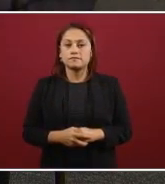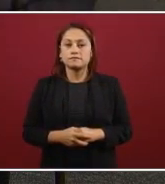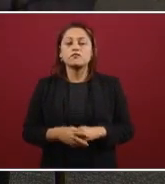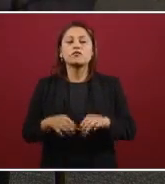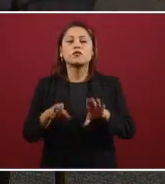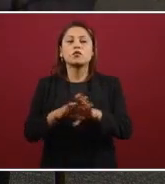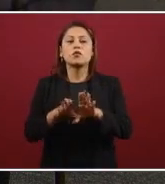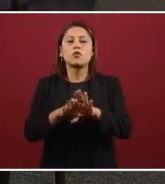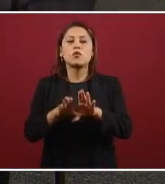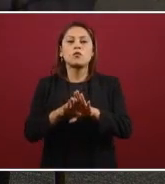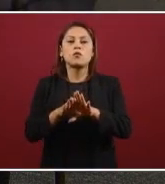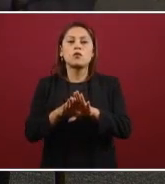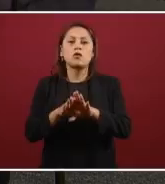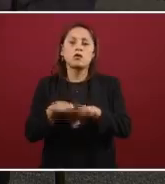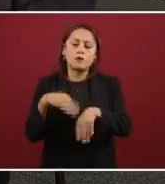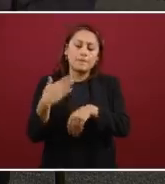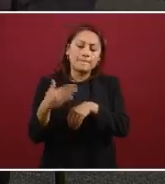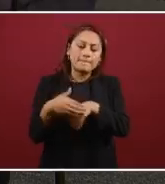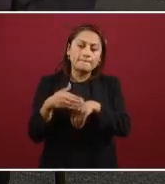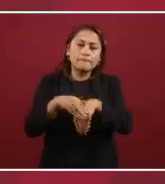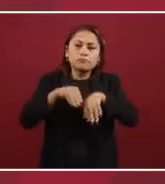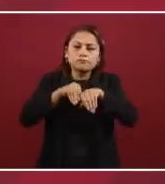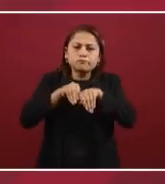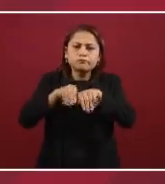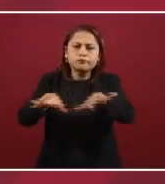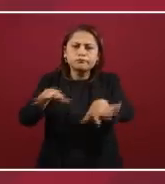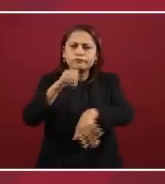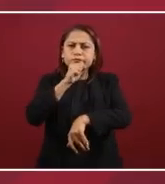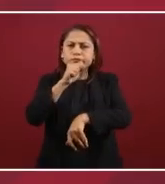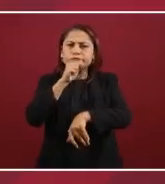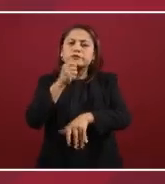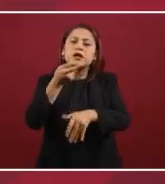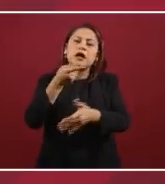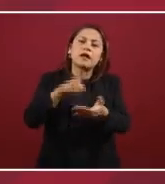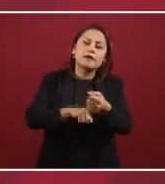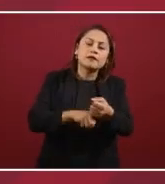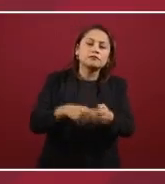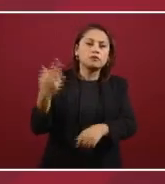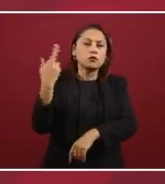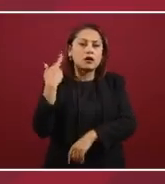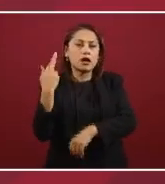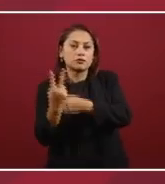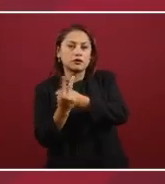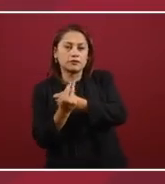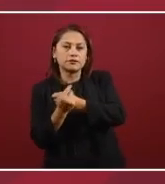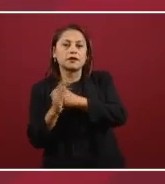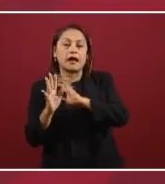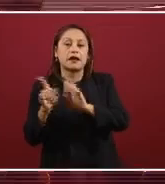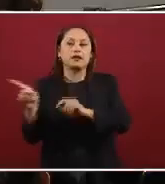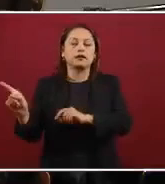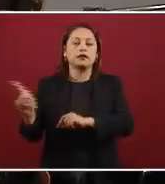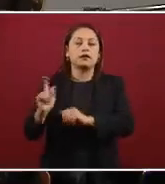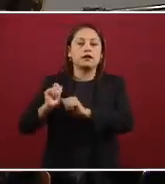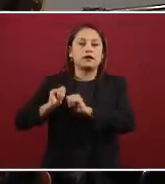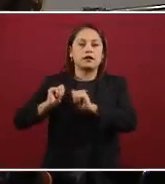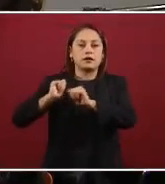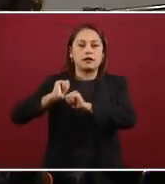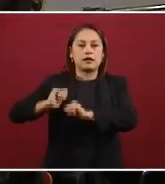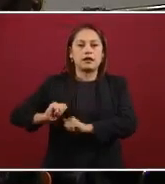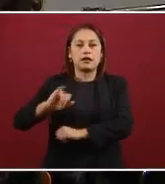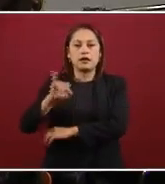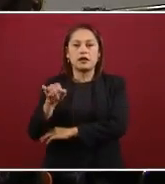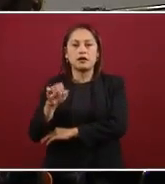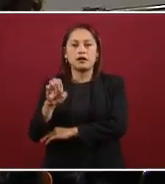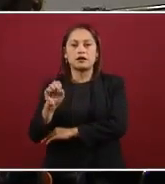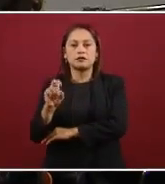difusión en medios. Esto lo va a hacer Jesús Ramírez, y que nos ayuden todos.